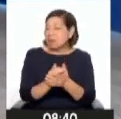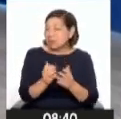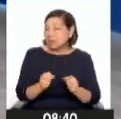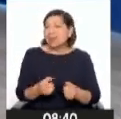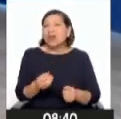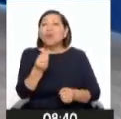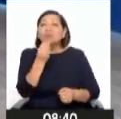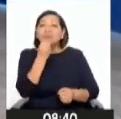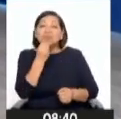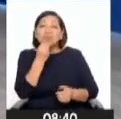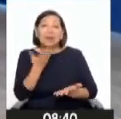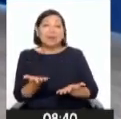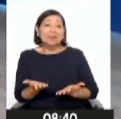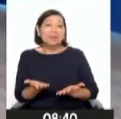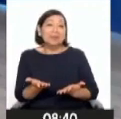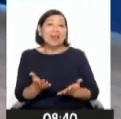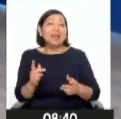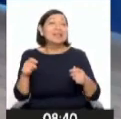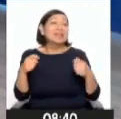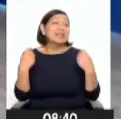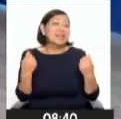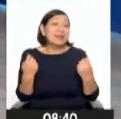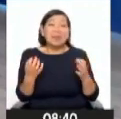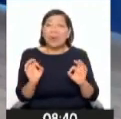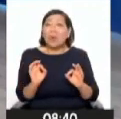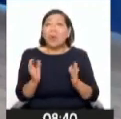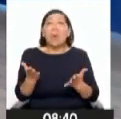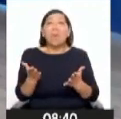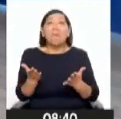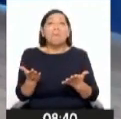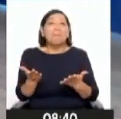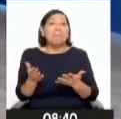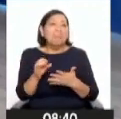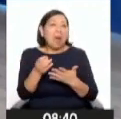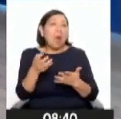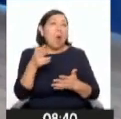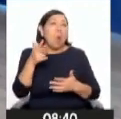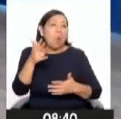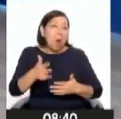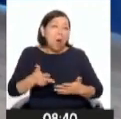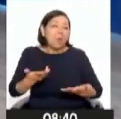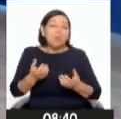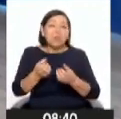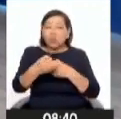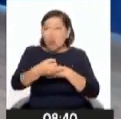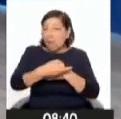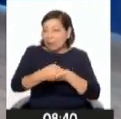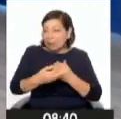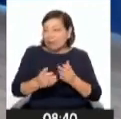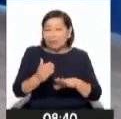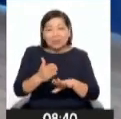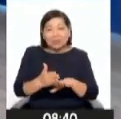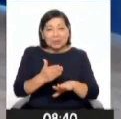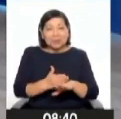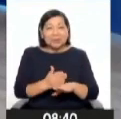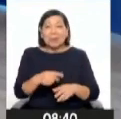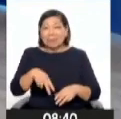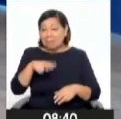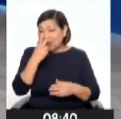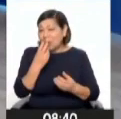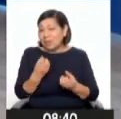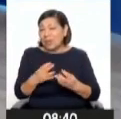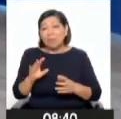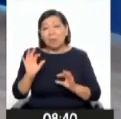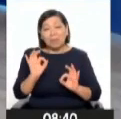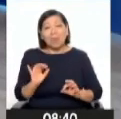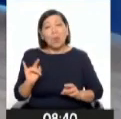En la comida, en las festividades, en Puno, en Huancayo, en muchas de las que se desarrollan en nuestro Perú,